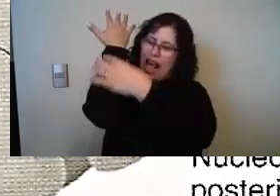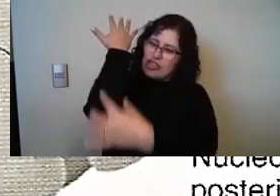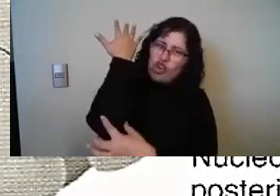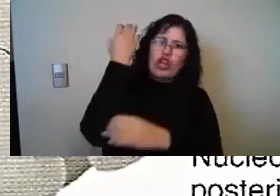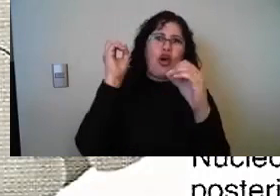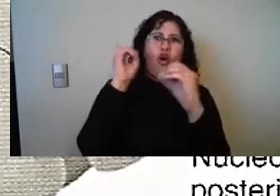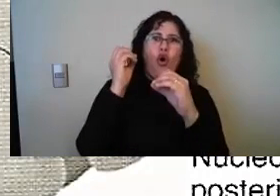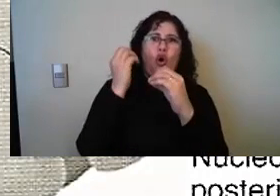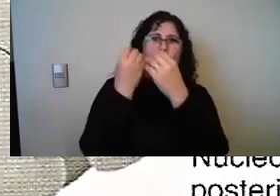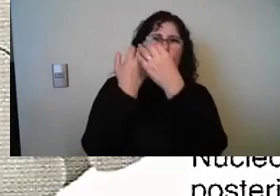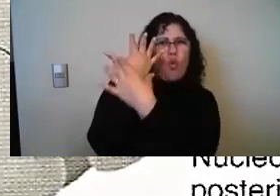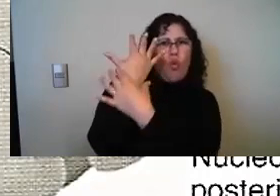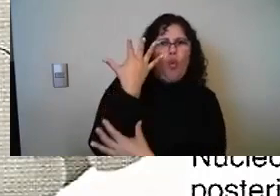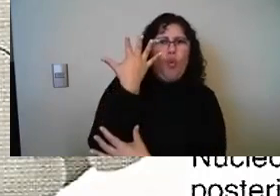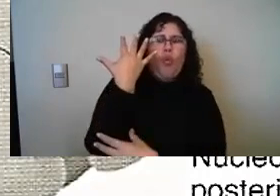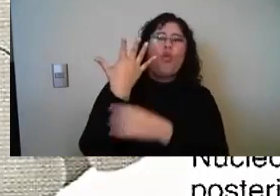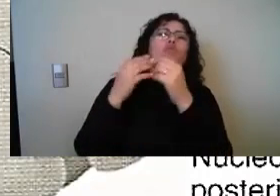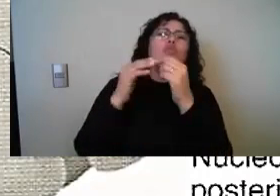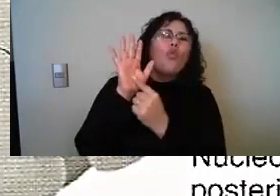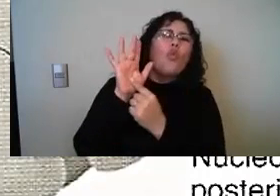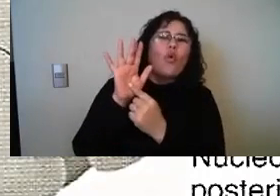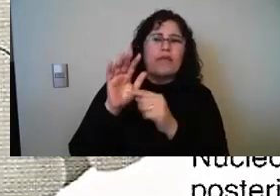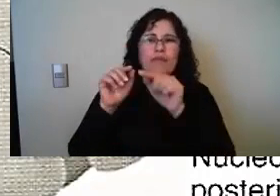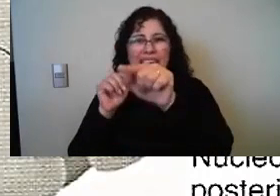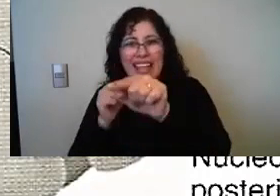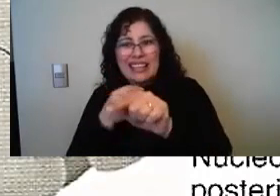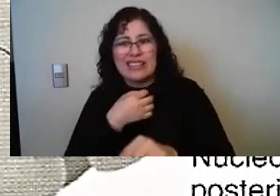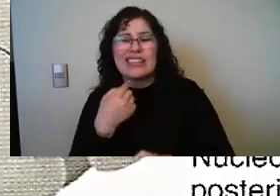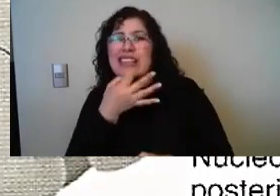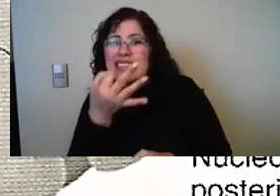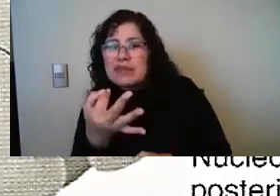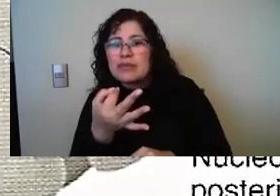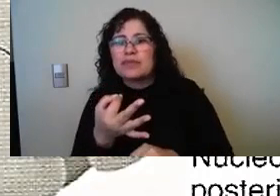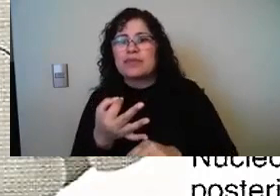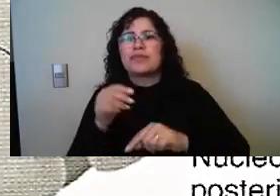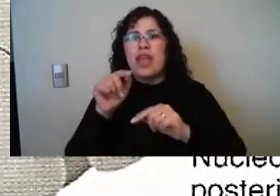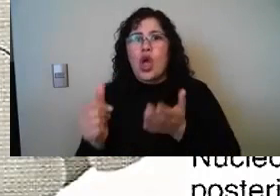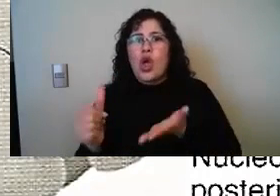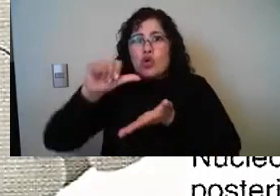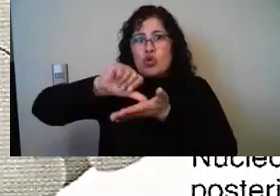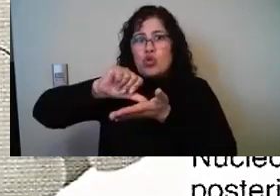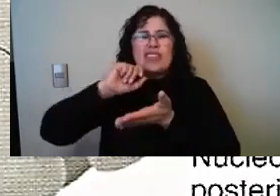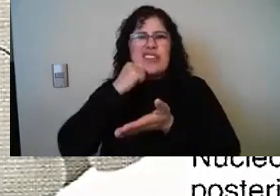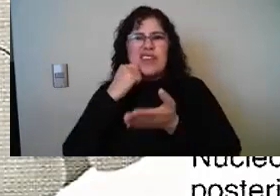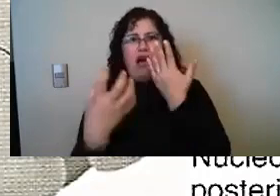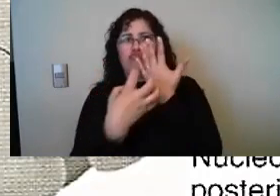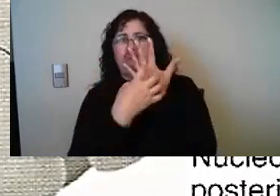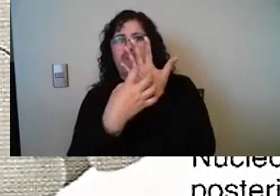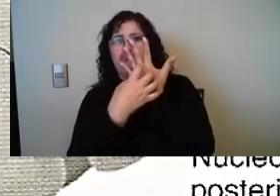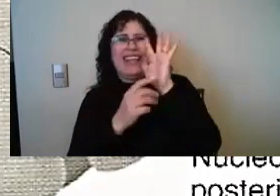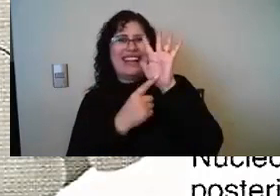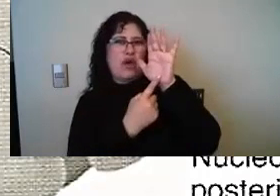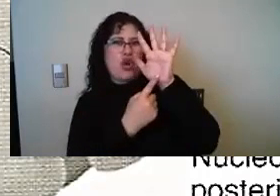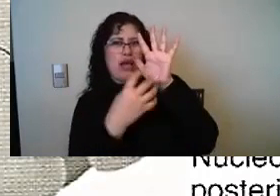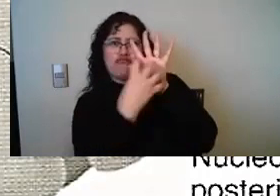solitario, estamos hablando solamente de los somas neuronales. Y recuerden que el núcleo solitario tenía dos porciones,